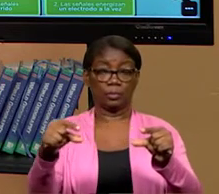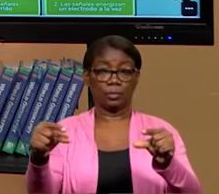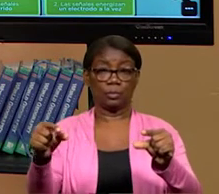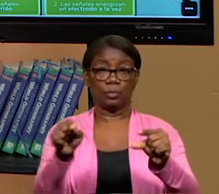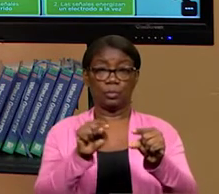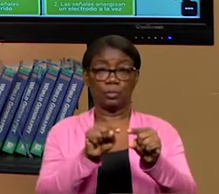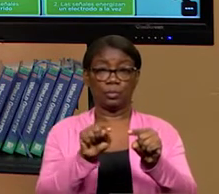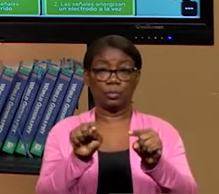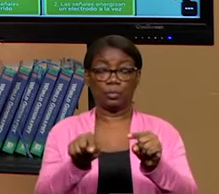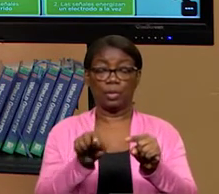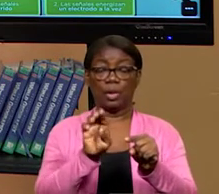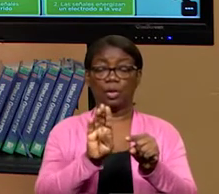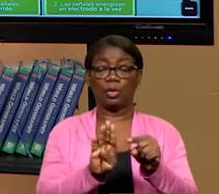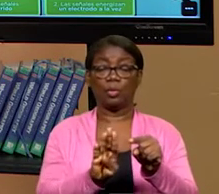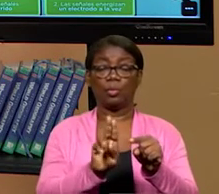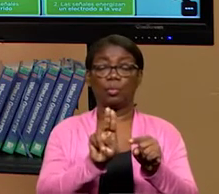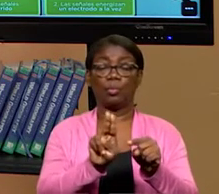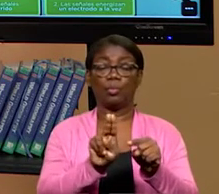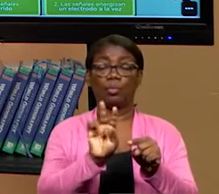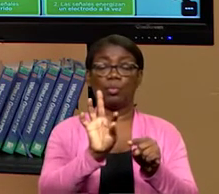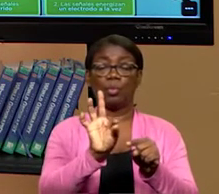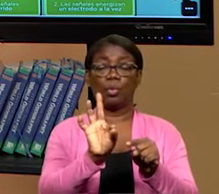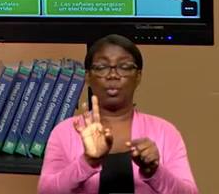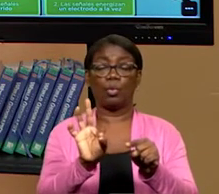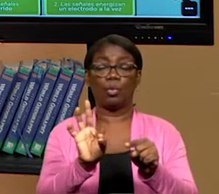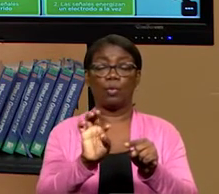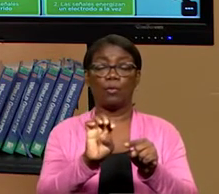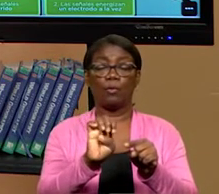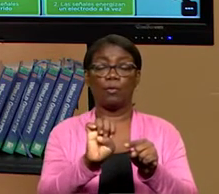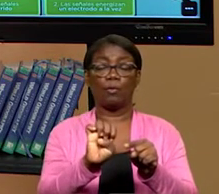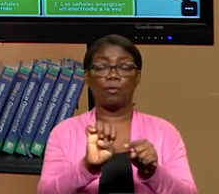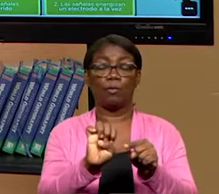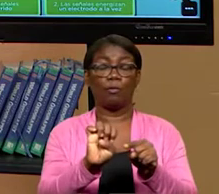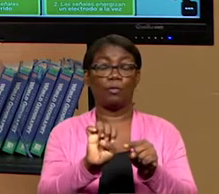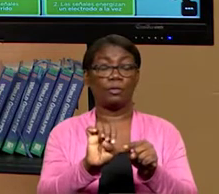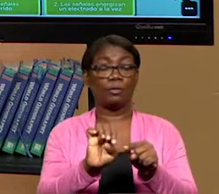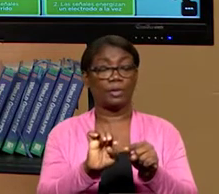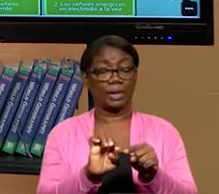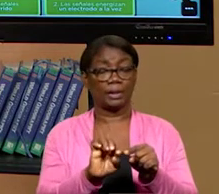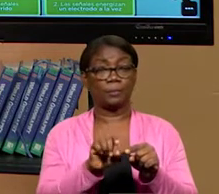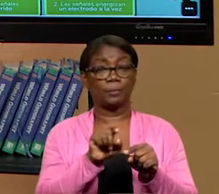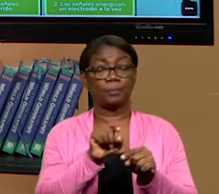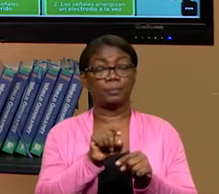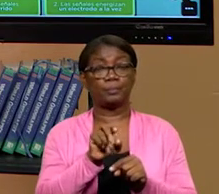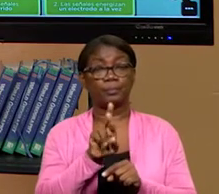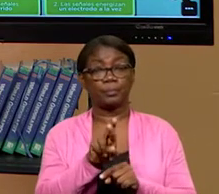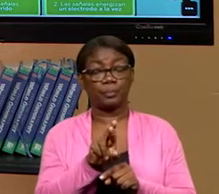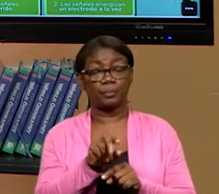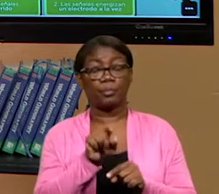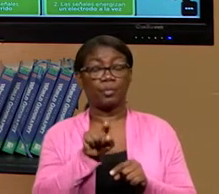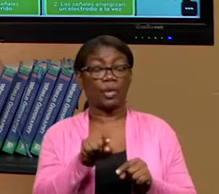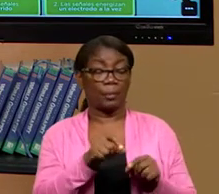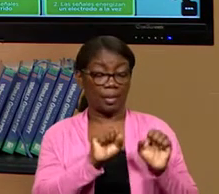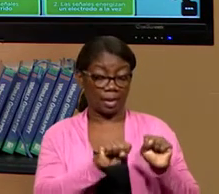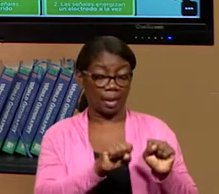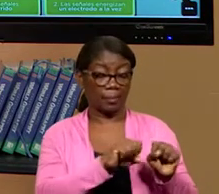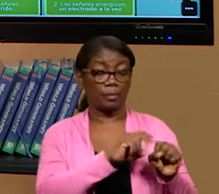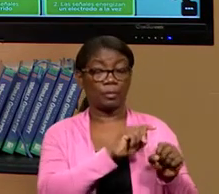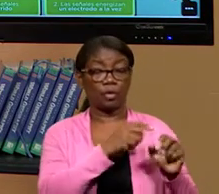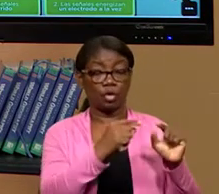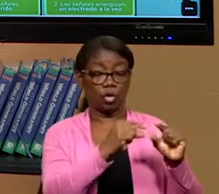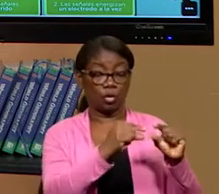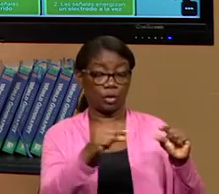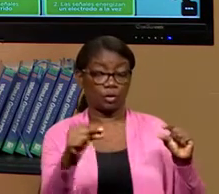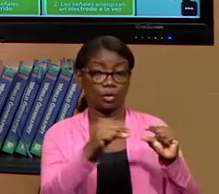y que normalmente para alimentar, ¿ok?, o energizar esos electrodos de manera